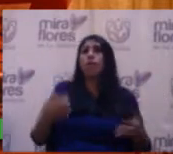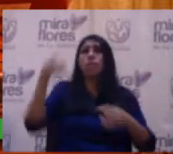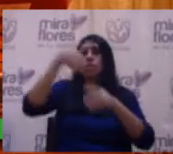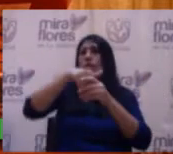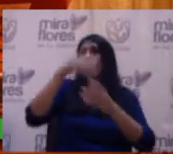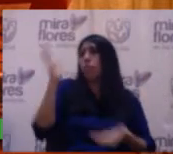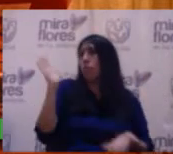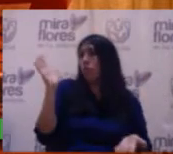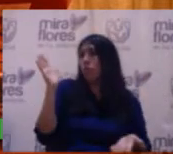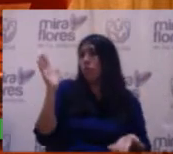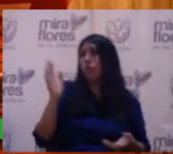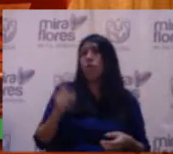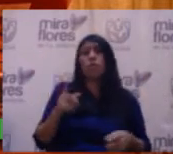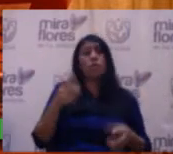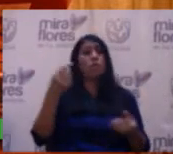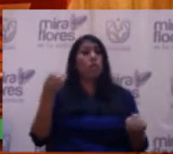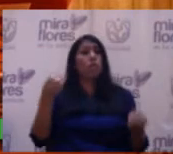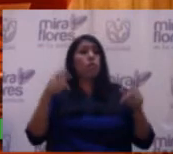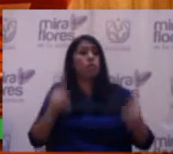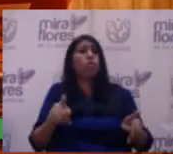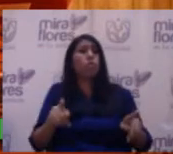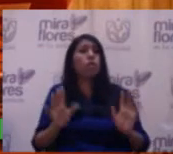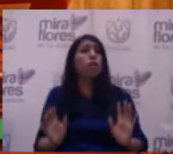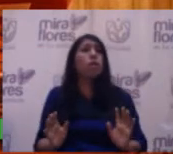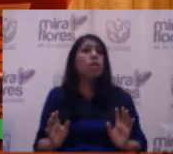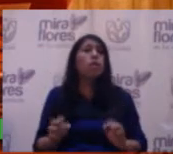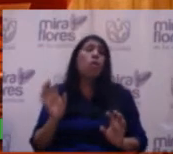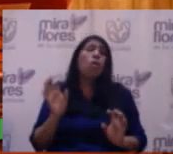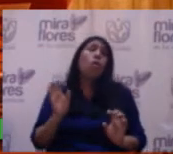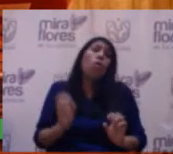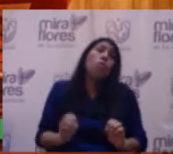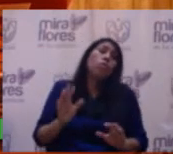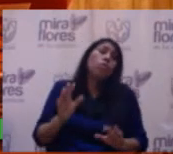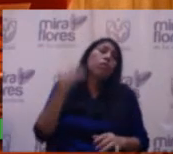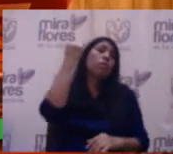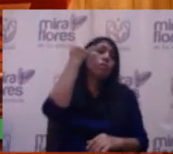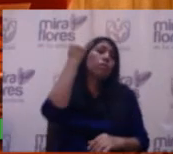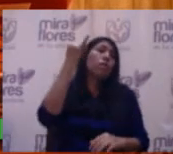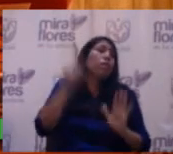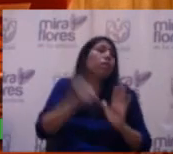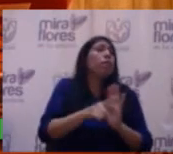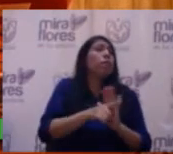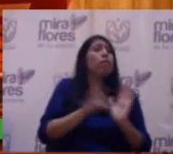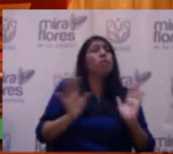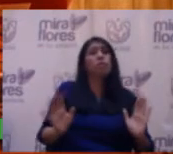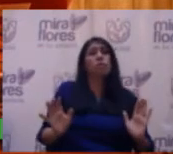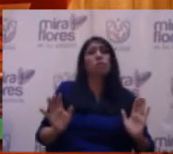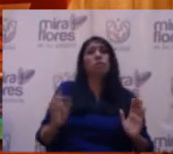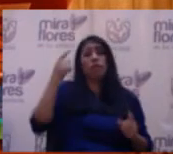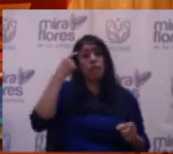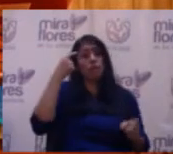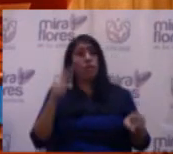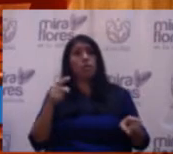oportunidad de hacerlo o simplemente seguir con esa idea preconcebida de venir con el voto negativo. ¿De acuerdo?